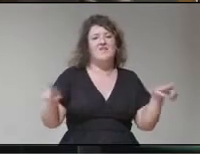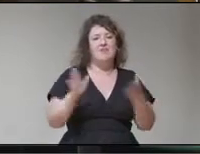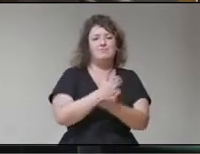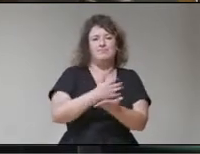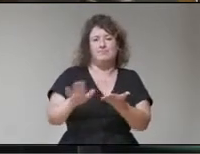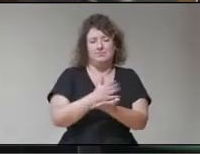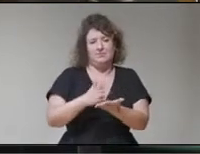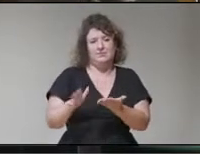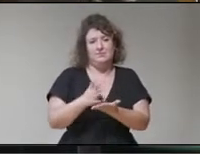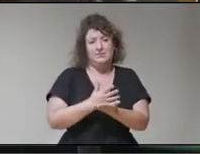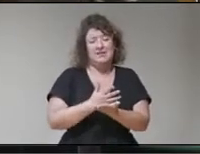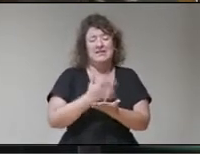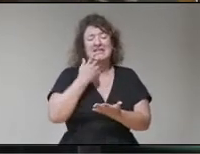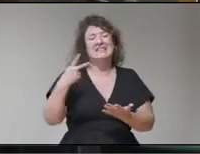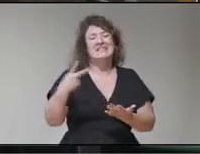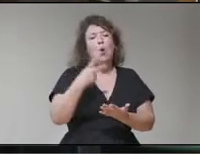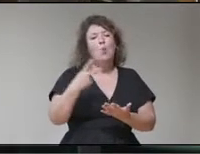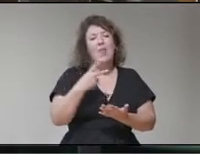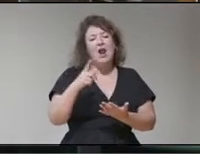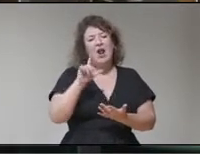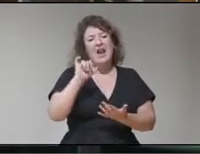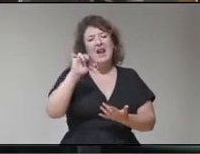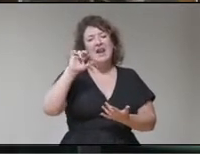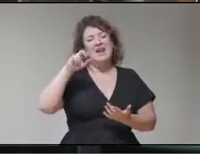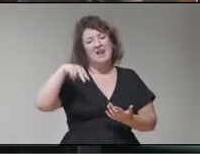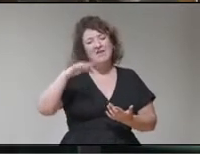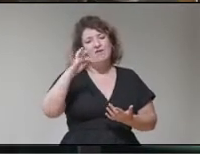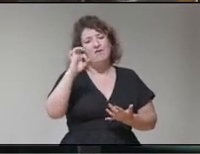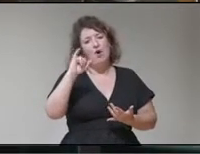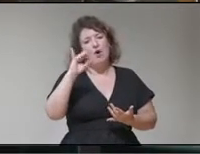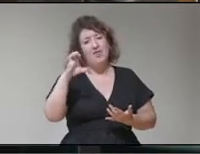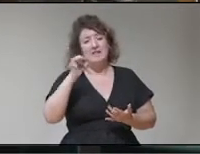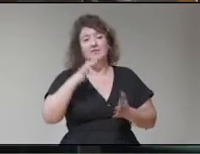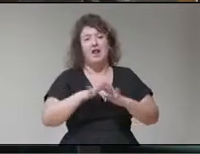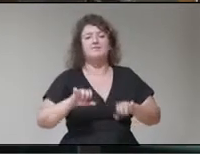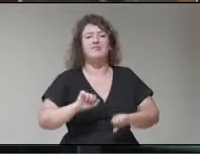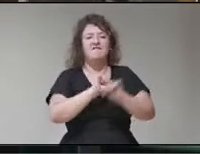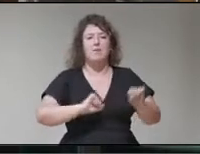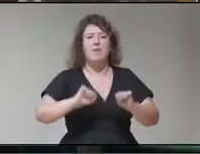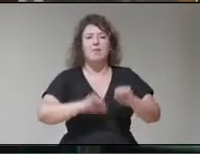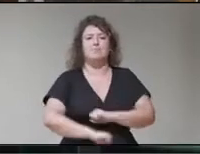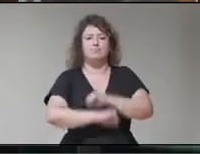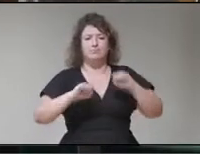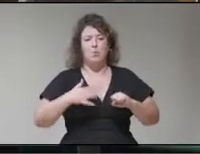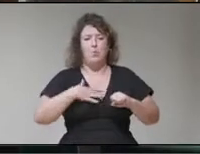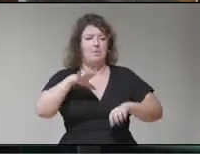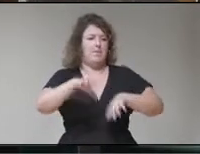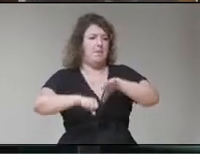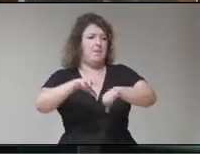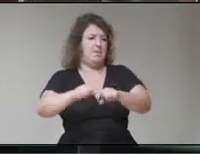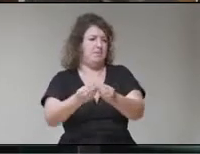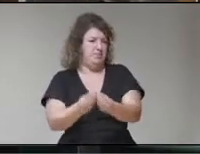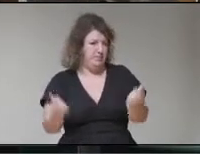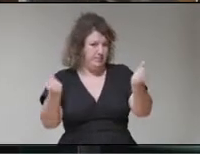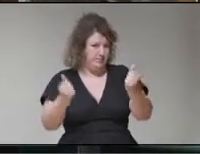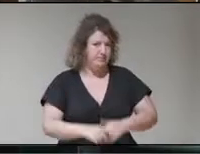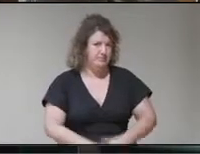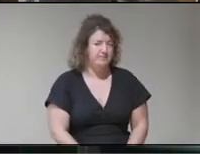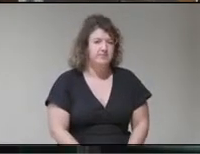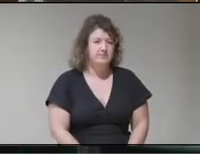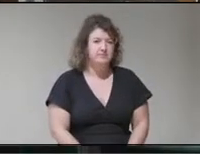esos órganos linfoides secundarios y, por tanto, que la inmunidad sea competente. Muy bien, con esto